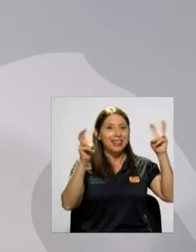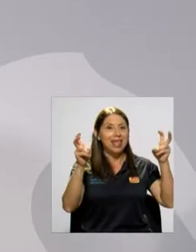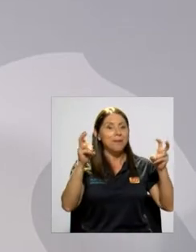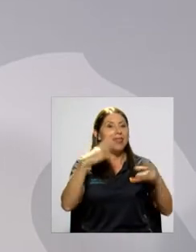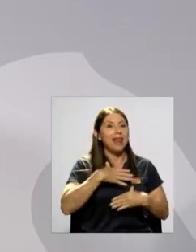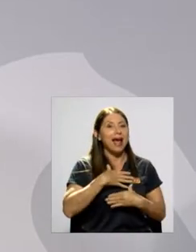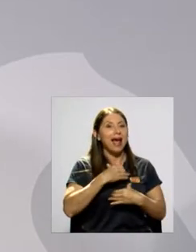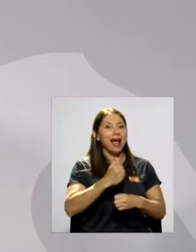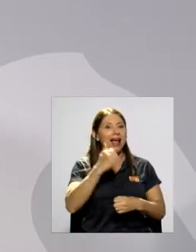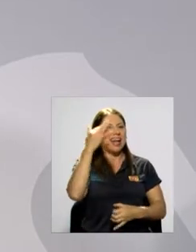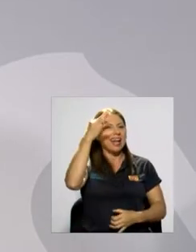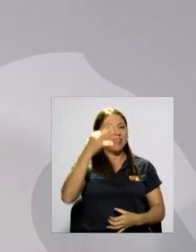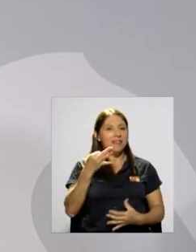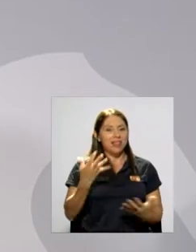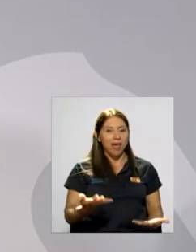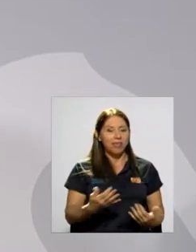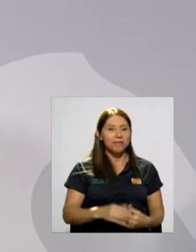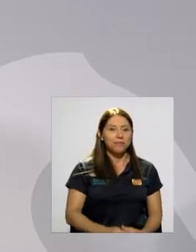credibilidad.